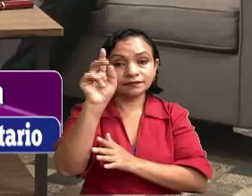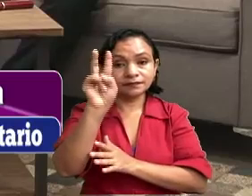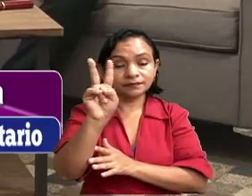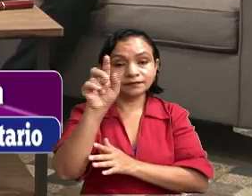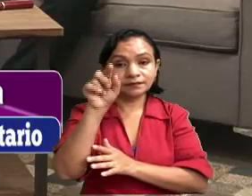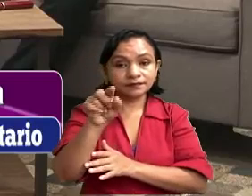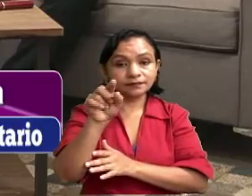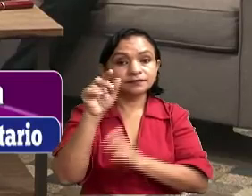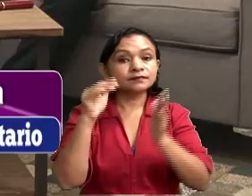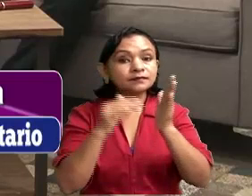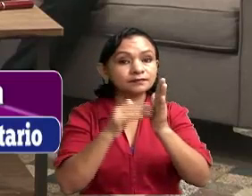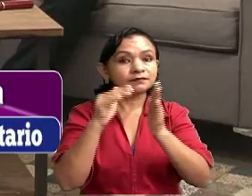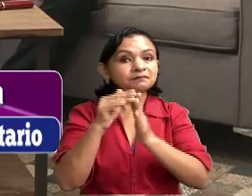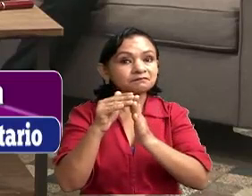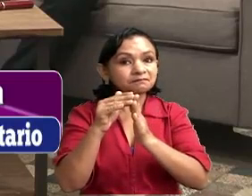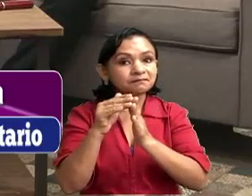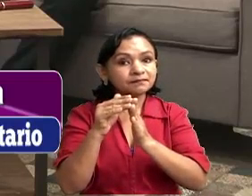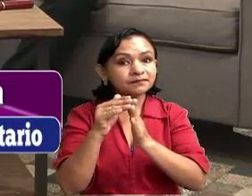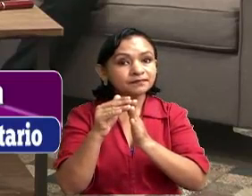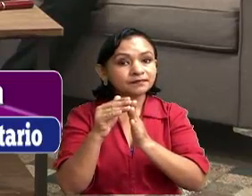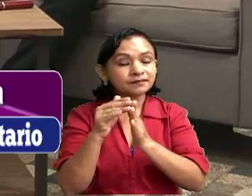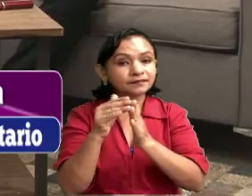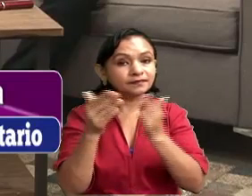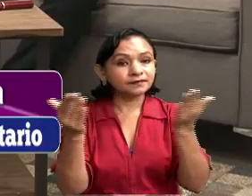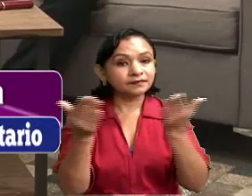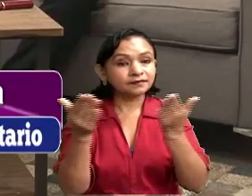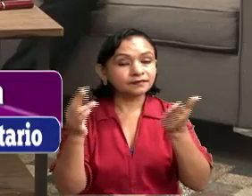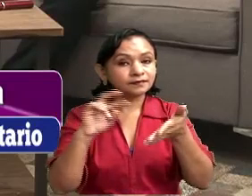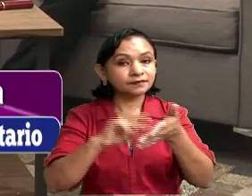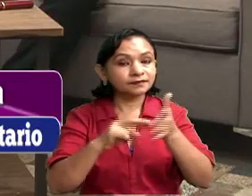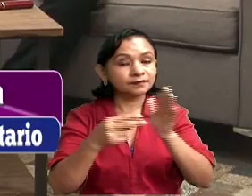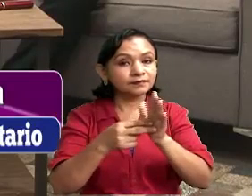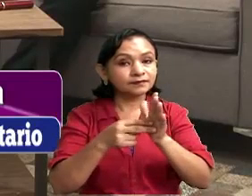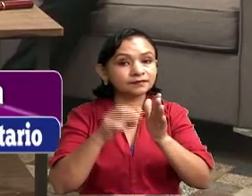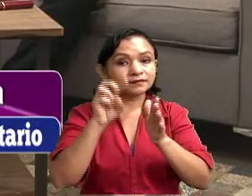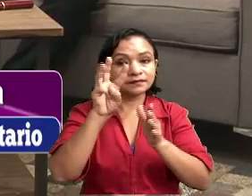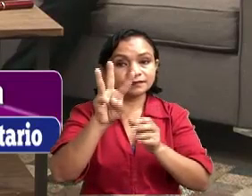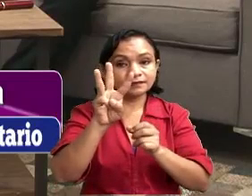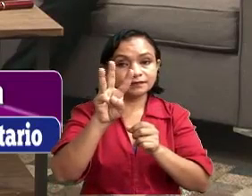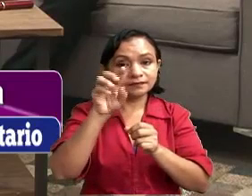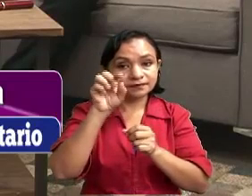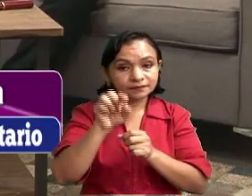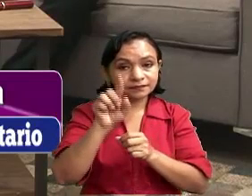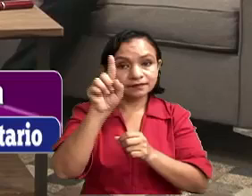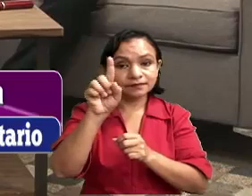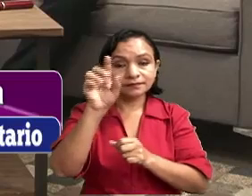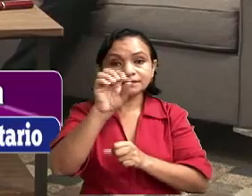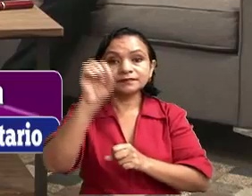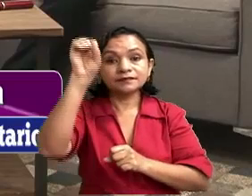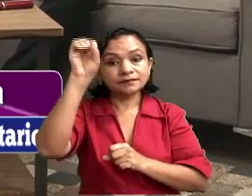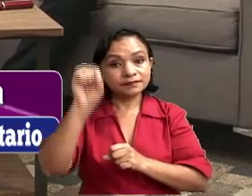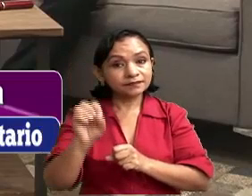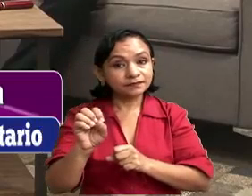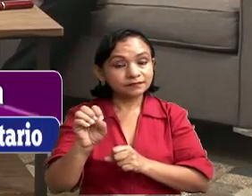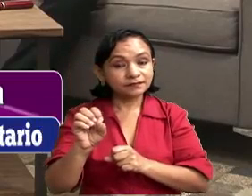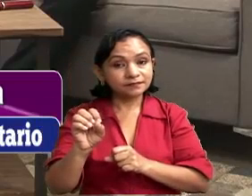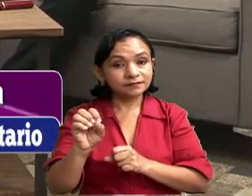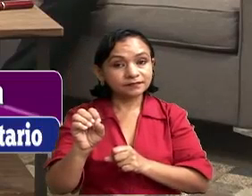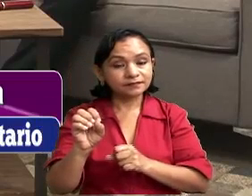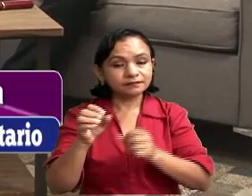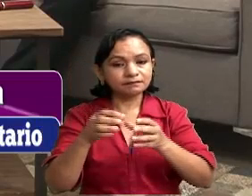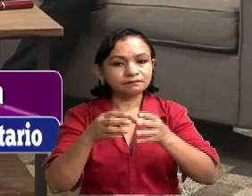40.482.1 millones. Esto es un 3.1%